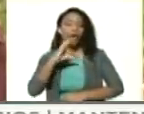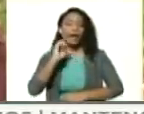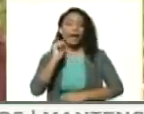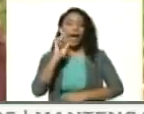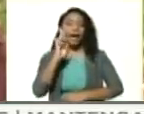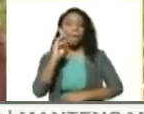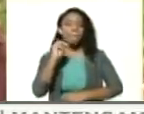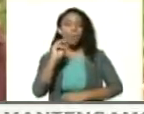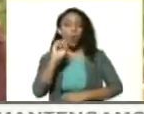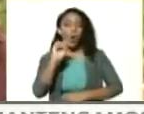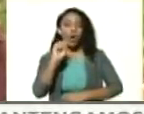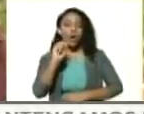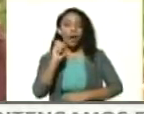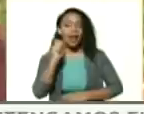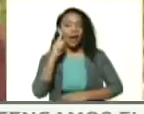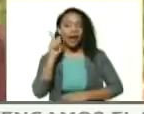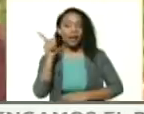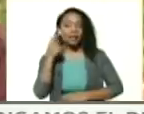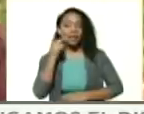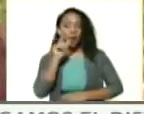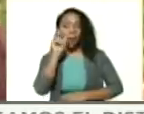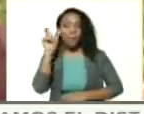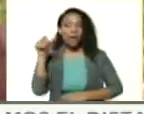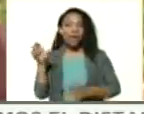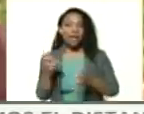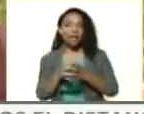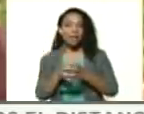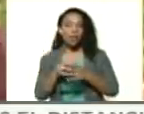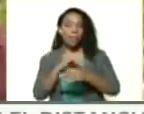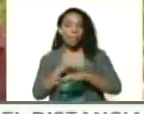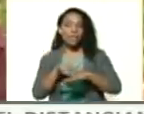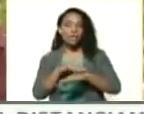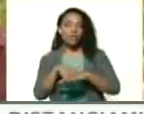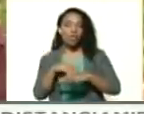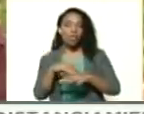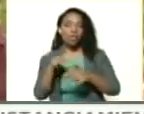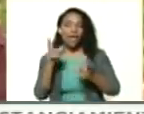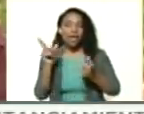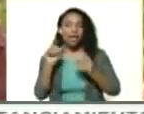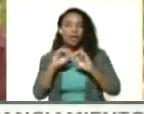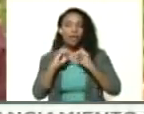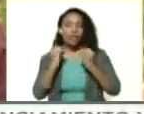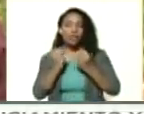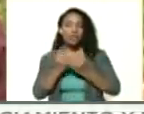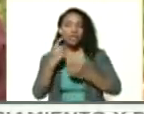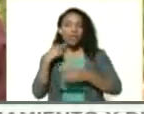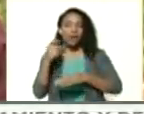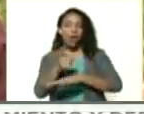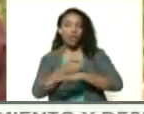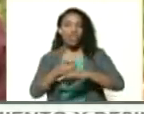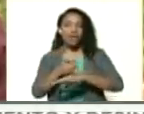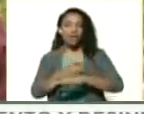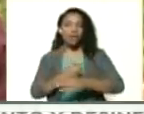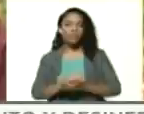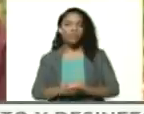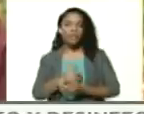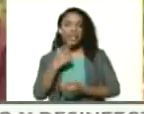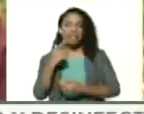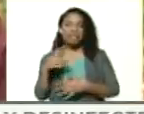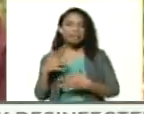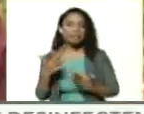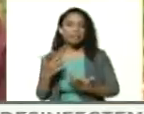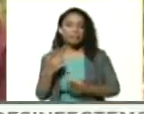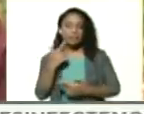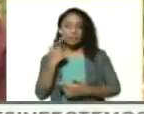que como decía, era parte del equipo del Ministerio del Despacho del gobierno de facto. Él decía